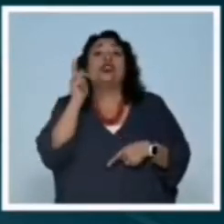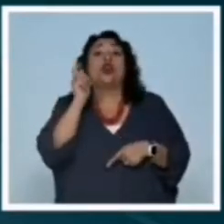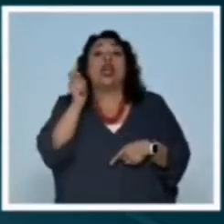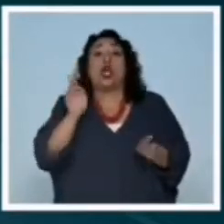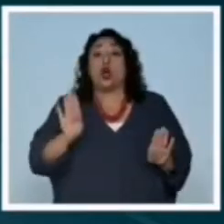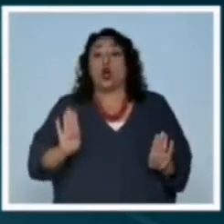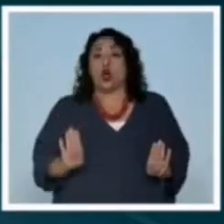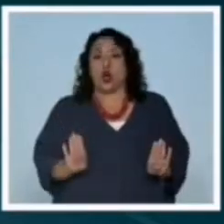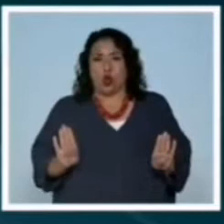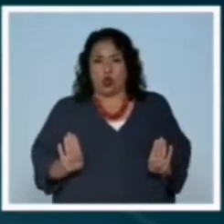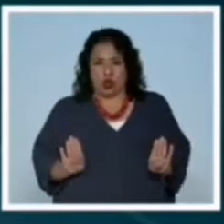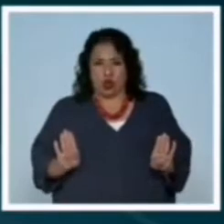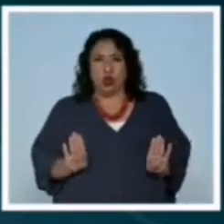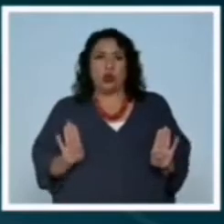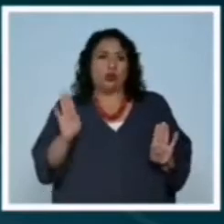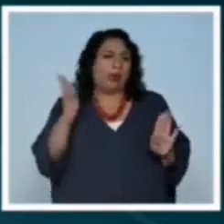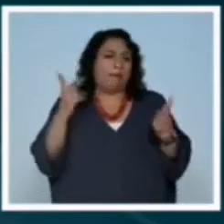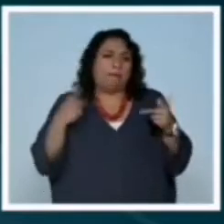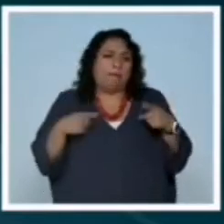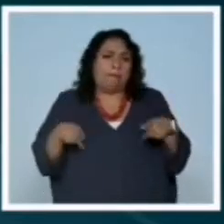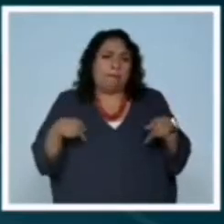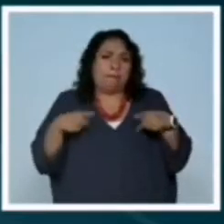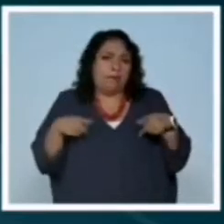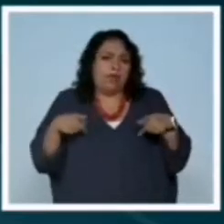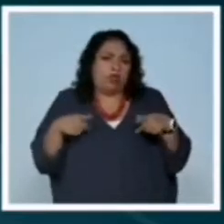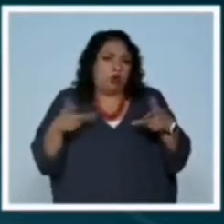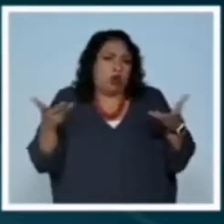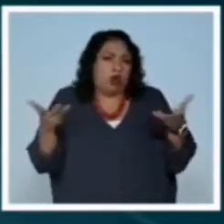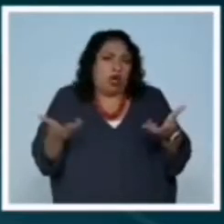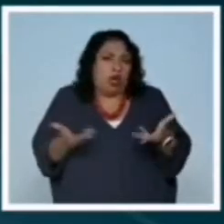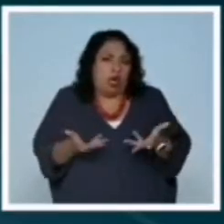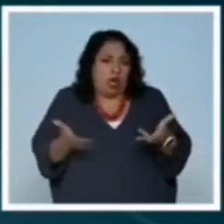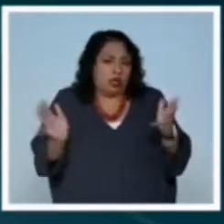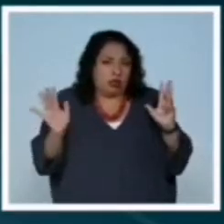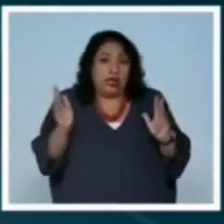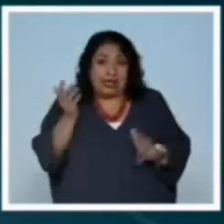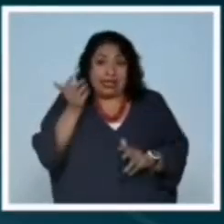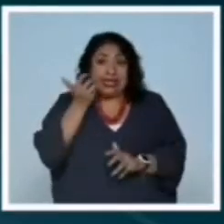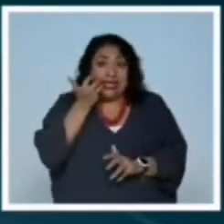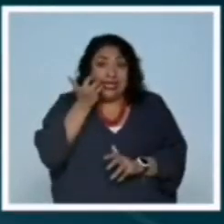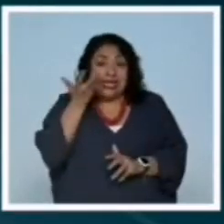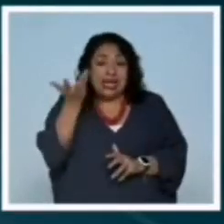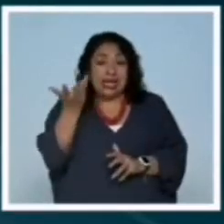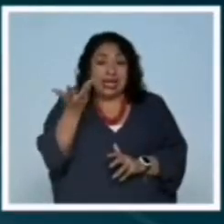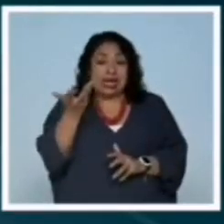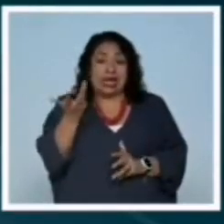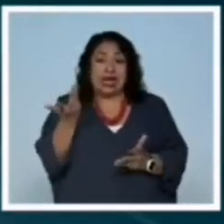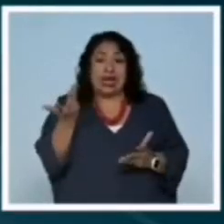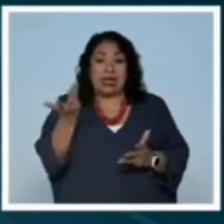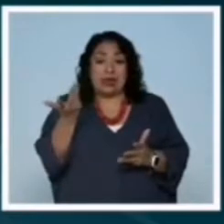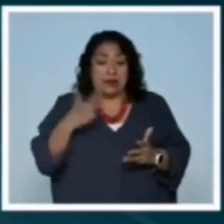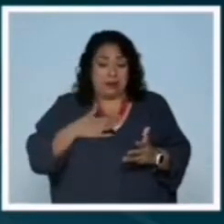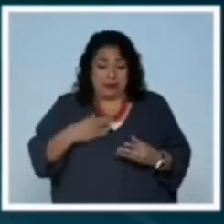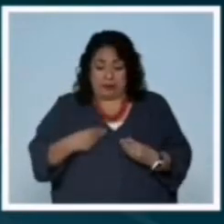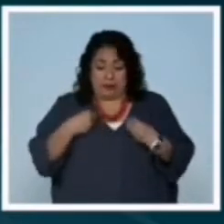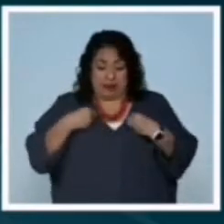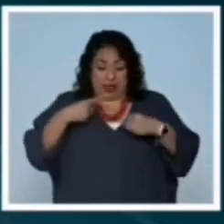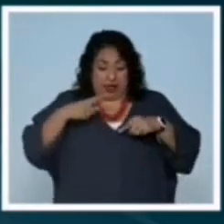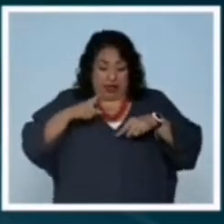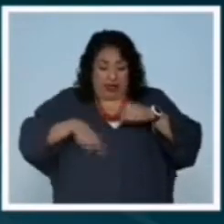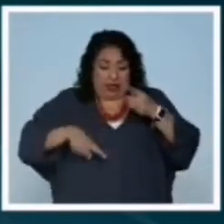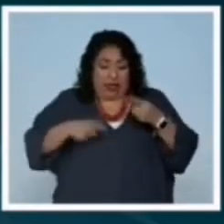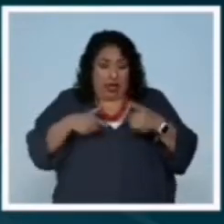conducta es un comportamiento que una persona realiza con la intención de terminar con su propia vida